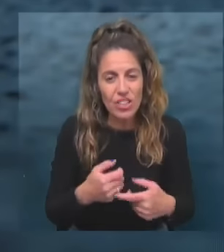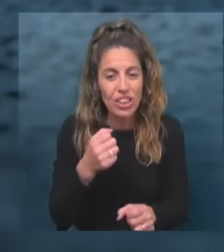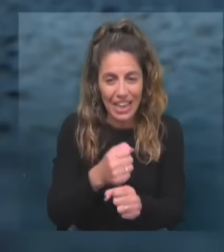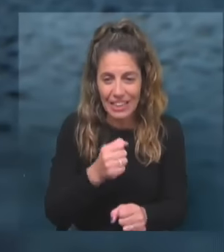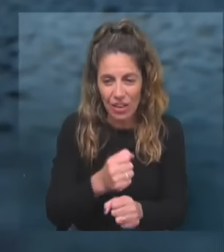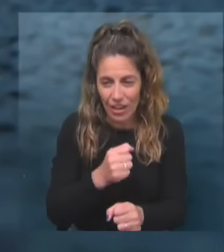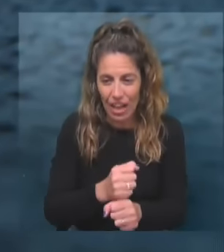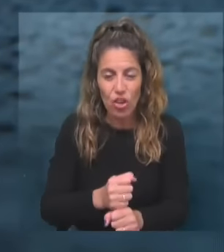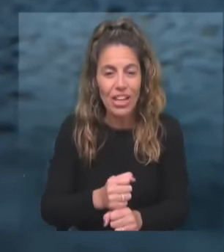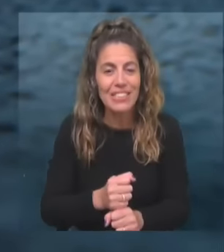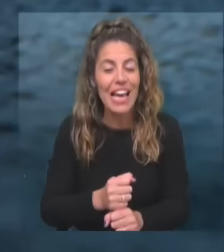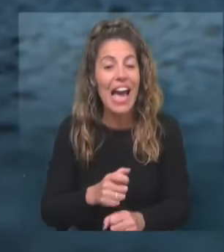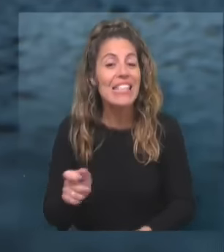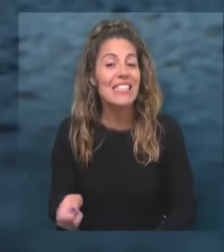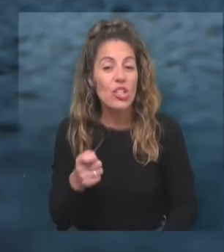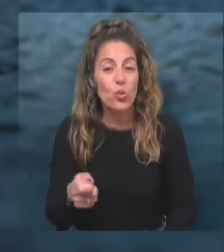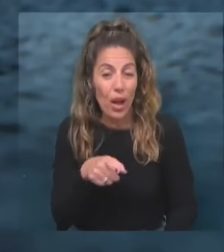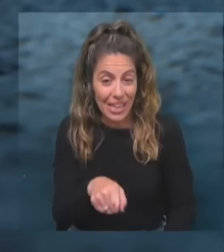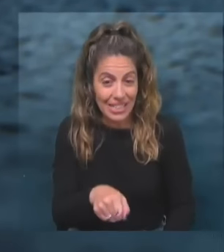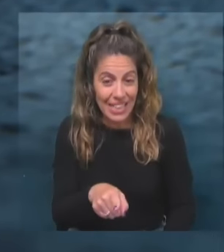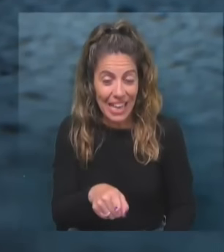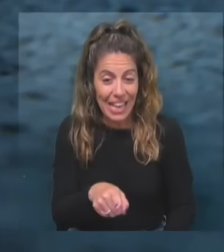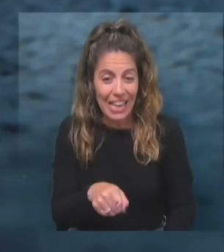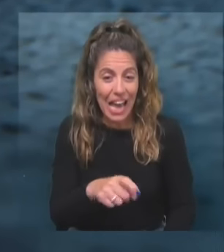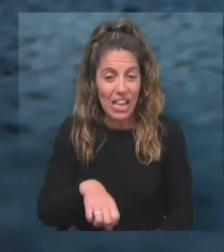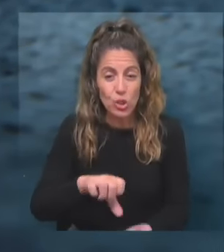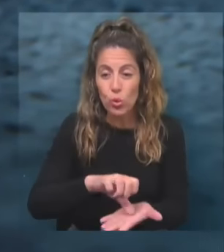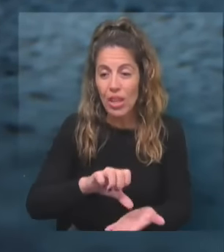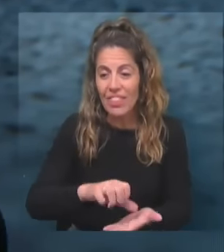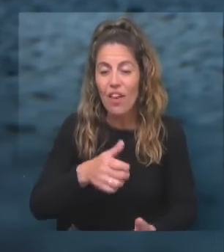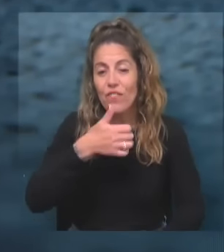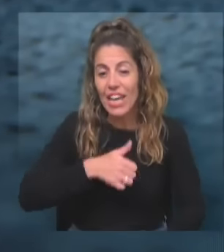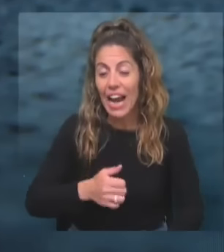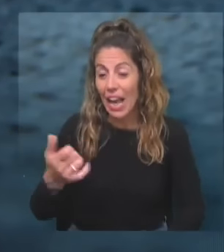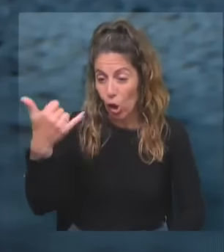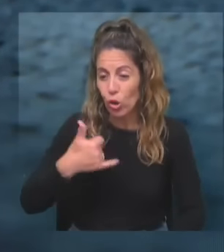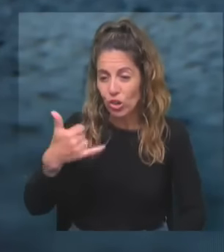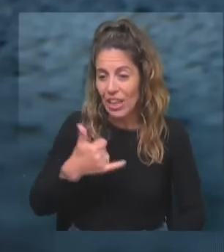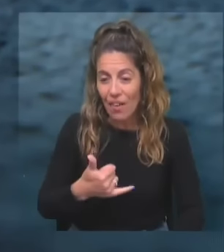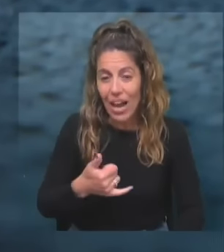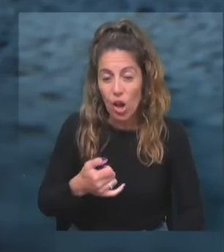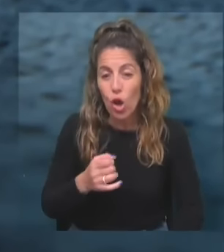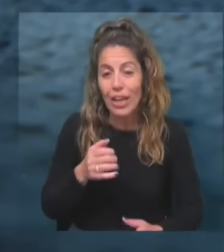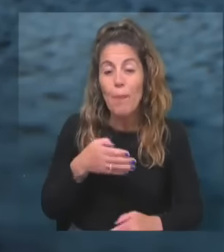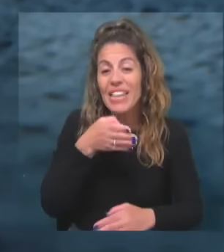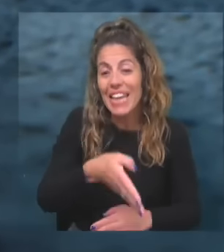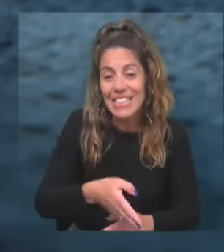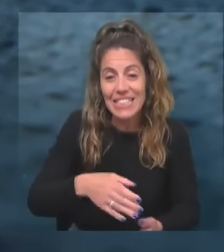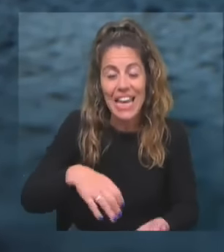trabajadoras sexuales en la Ciudad Vieja, y nos contaba lo que fue meterse en la Ciudad Vieja, las presiones